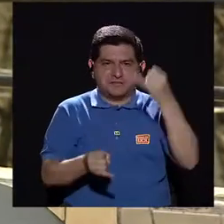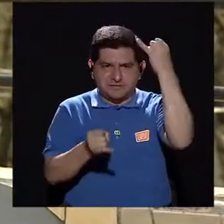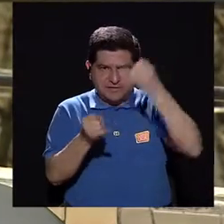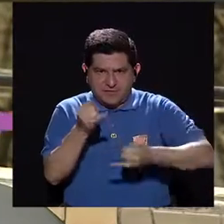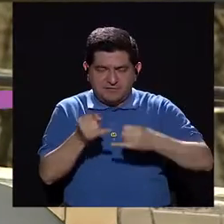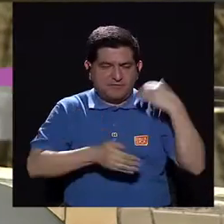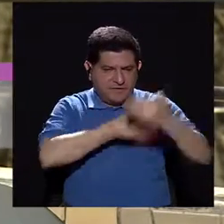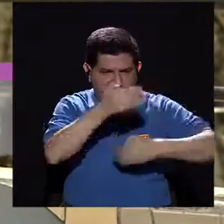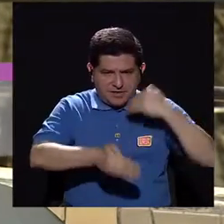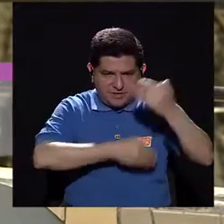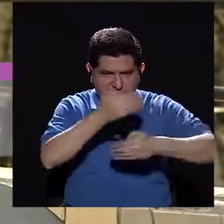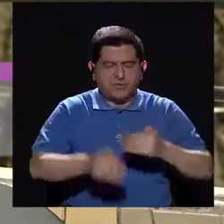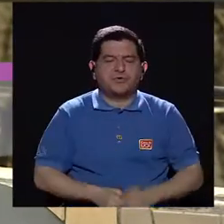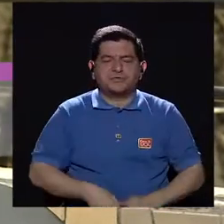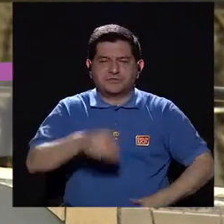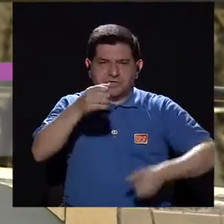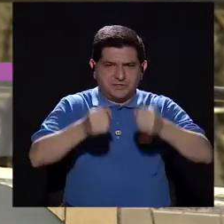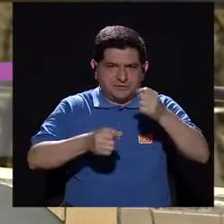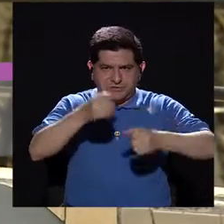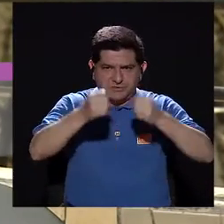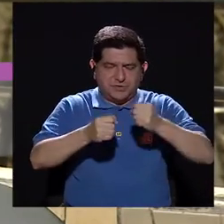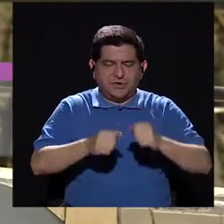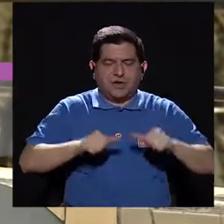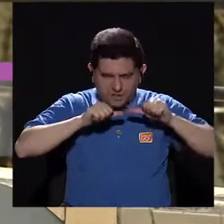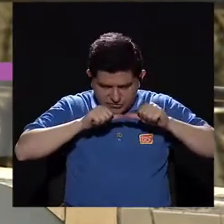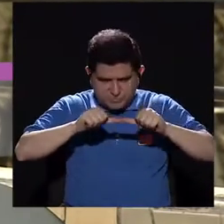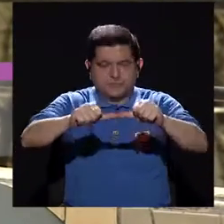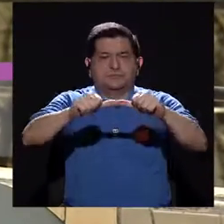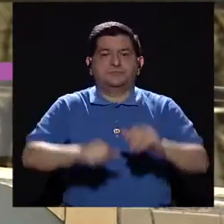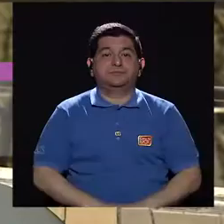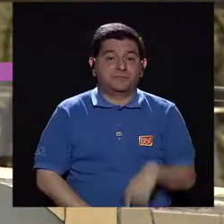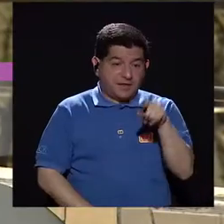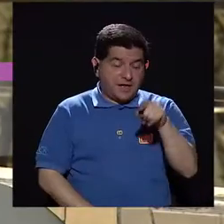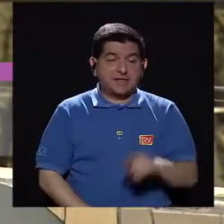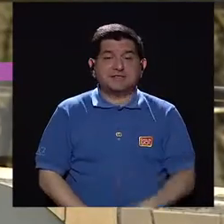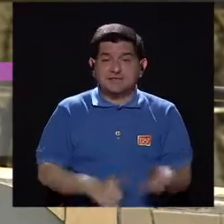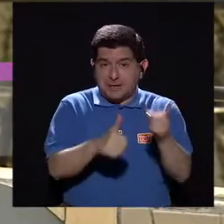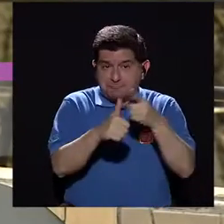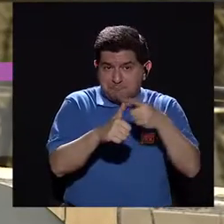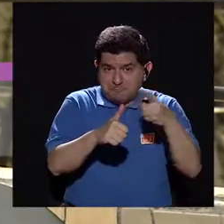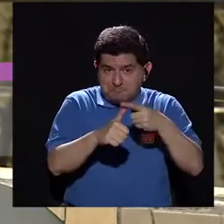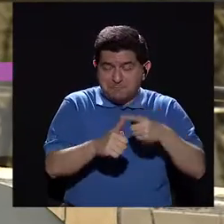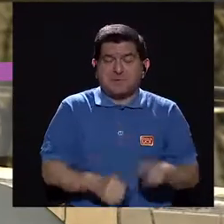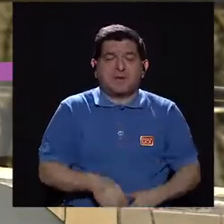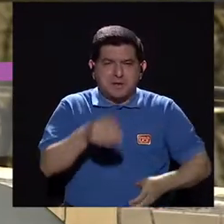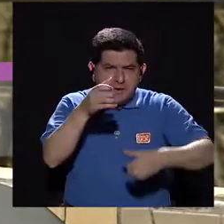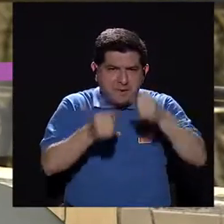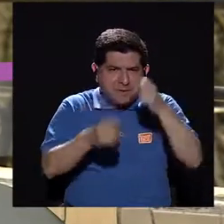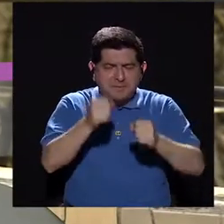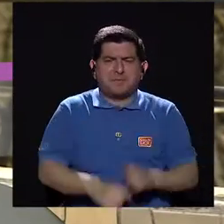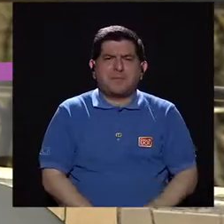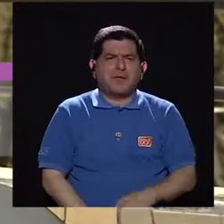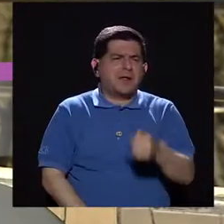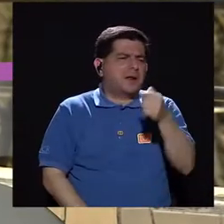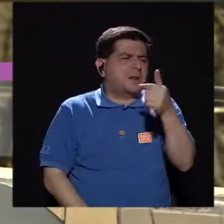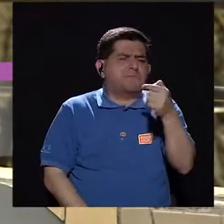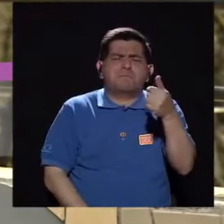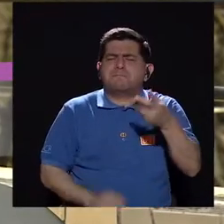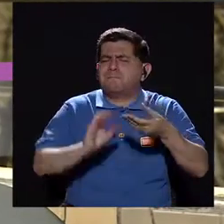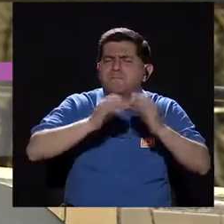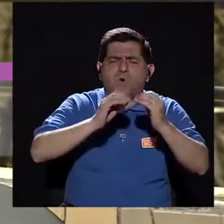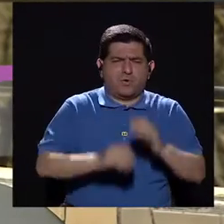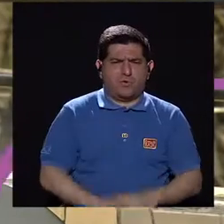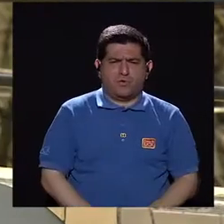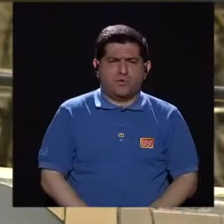se va a mantener el resto del proceso de lactancia materna. Importantísimo, esta leche calostro se produce en muy